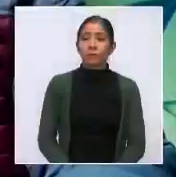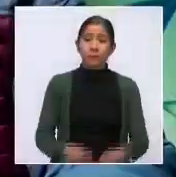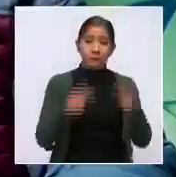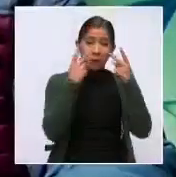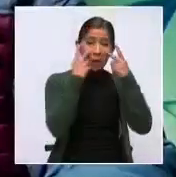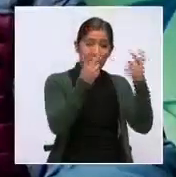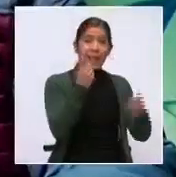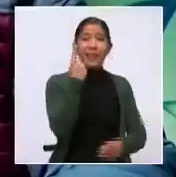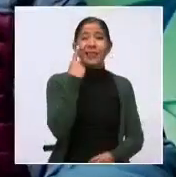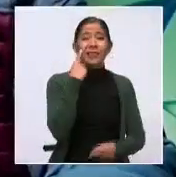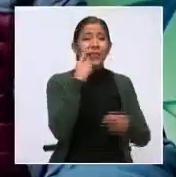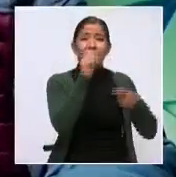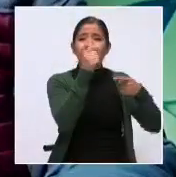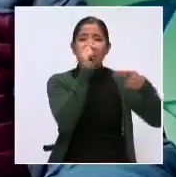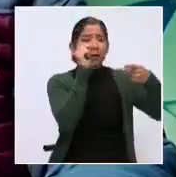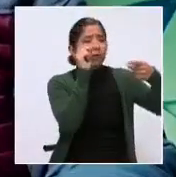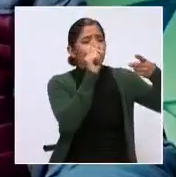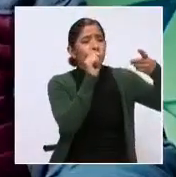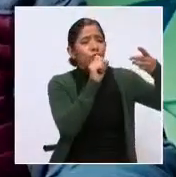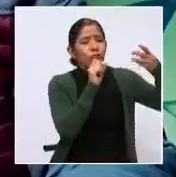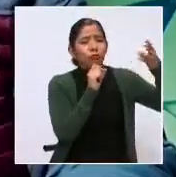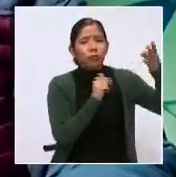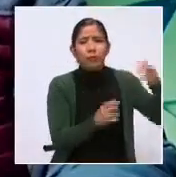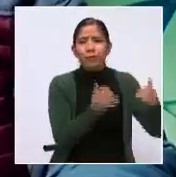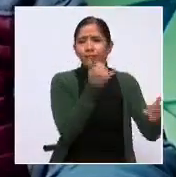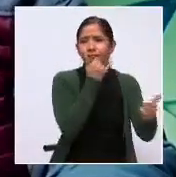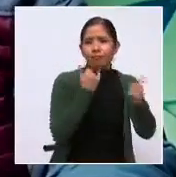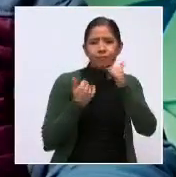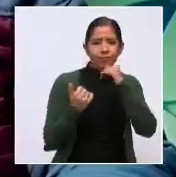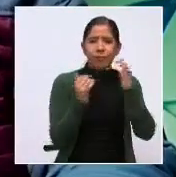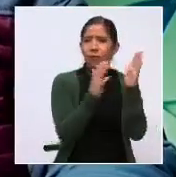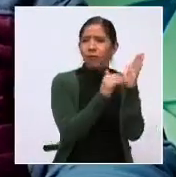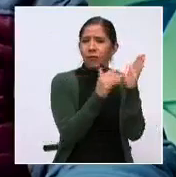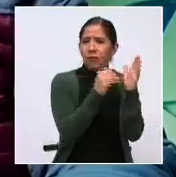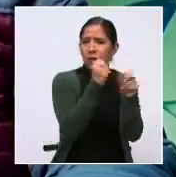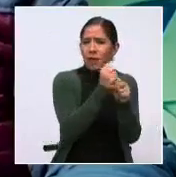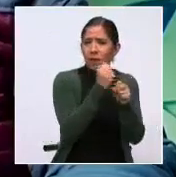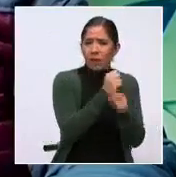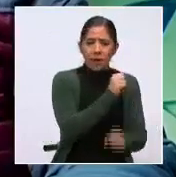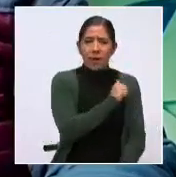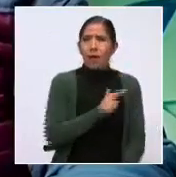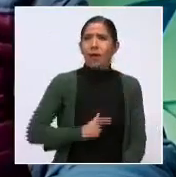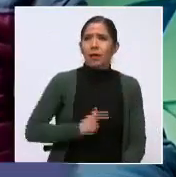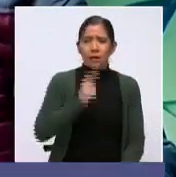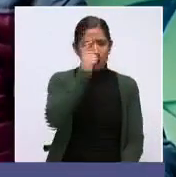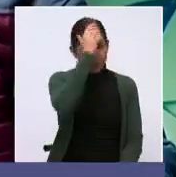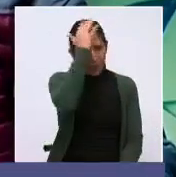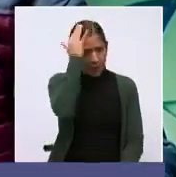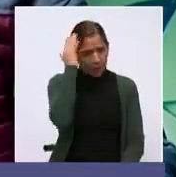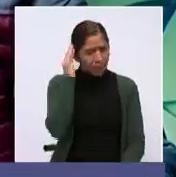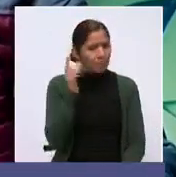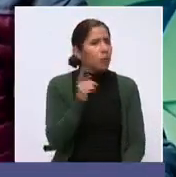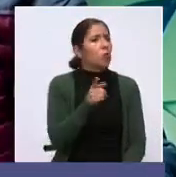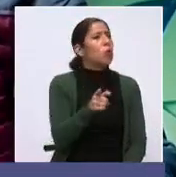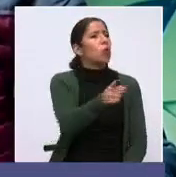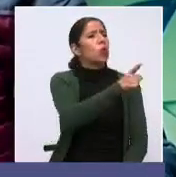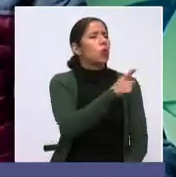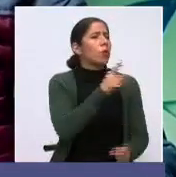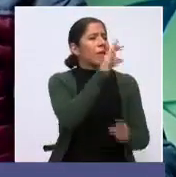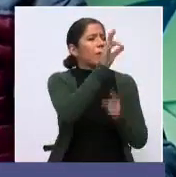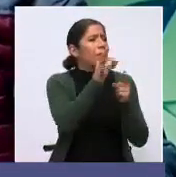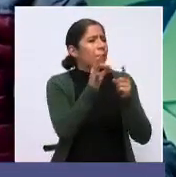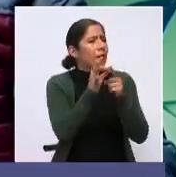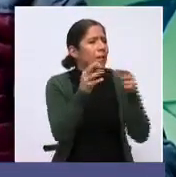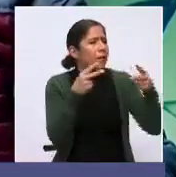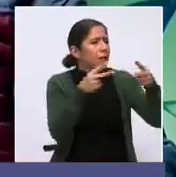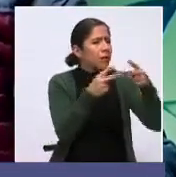Nicasio, en estos 10 puntos que hemos podido desarrollar, ¿cuál, de acuerdo a la FEJUVE, serían los puntos más